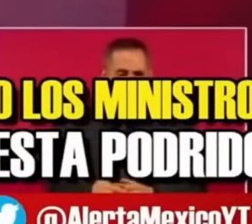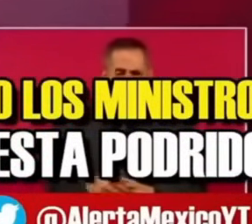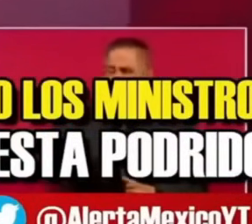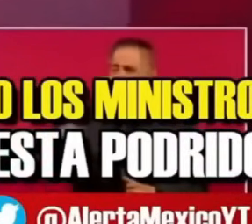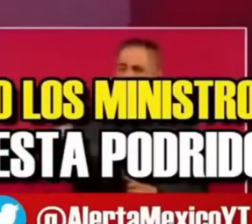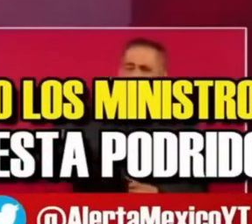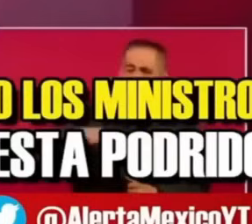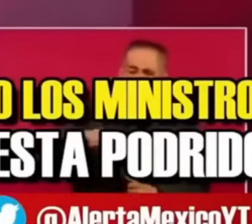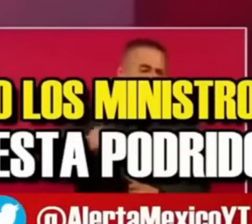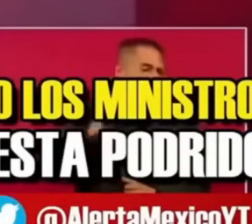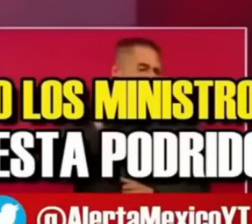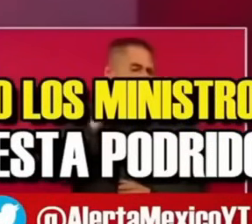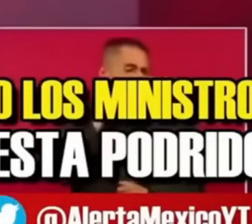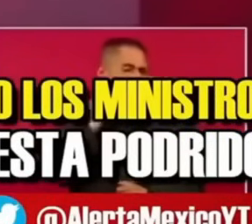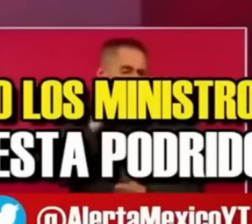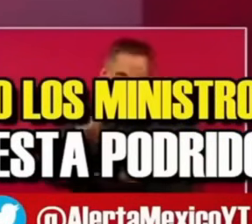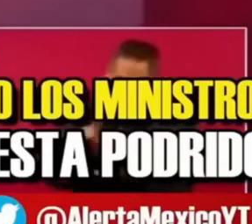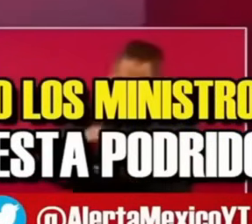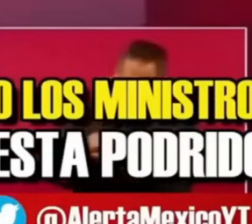tienen aprobados